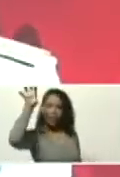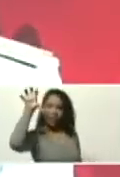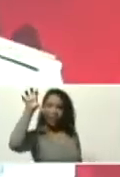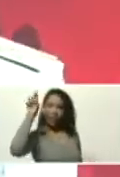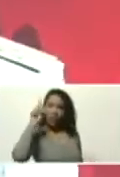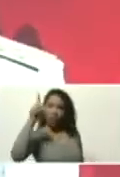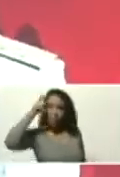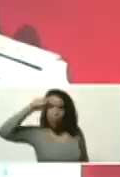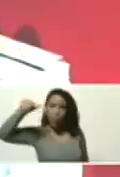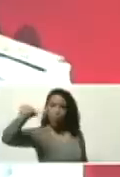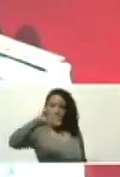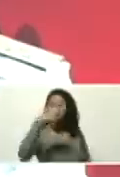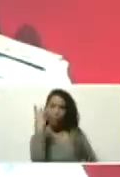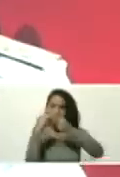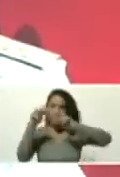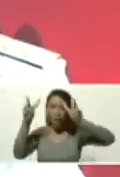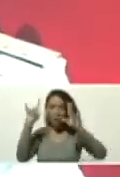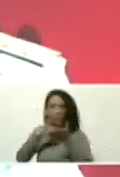pueblo de paz.